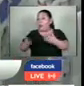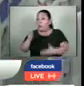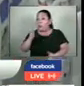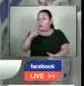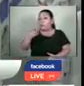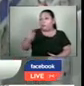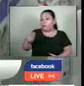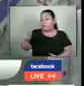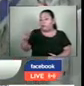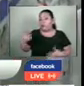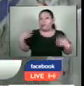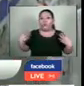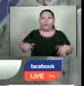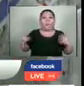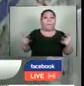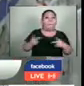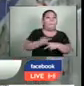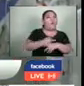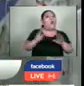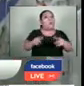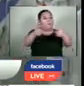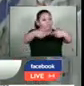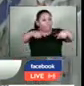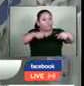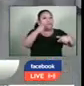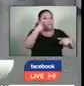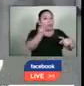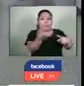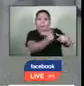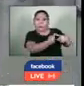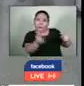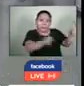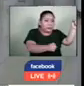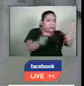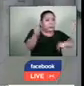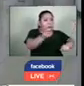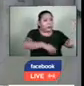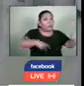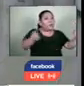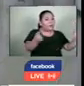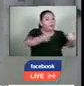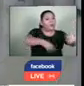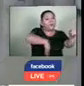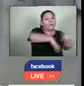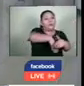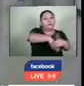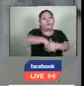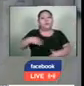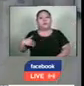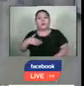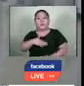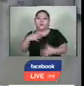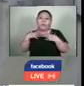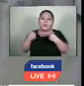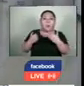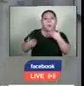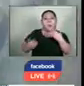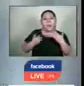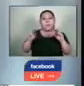empeorar tras el reciente partido de fútbol que reunió a miles de aficionados. Autoridades de salud hablaron al